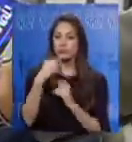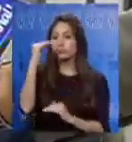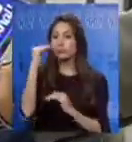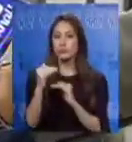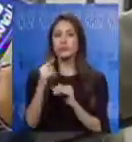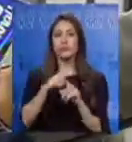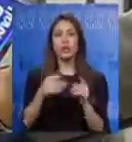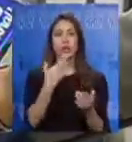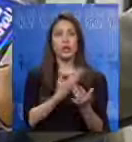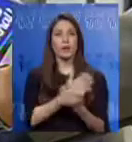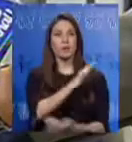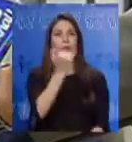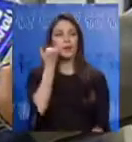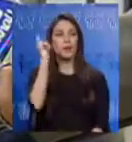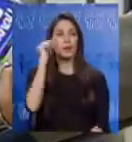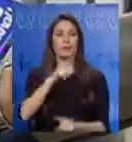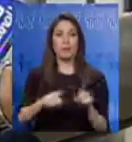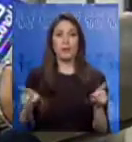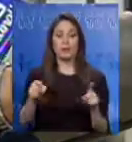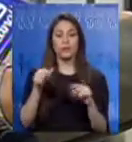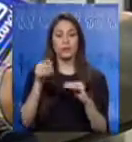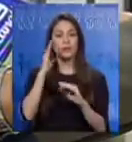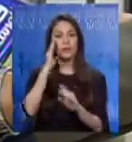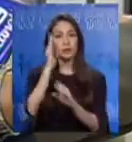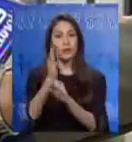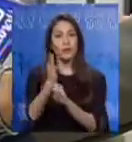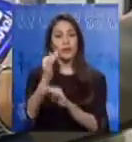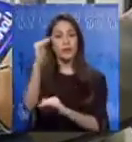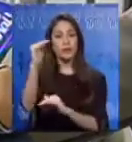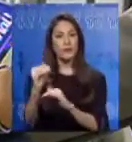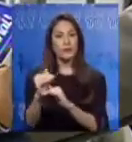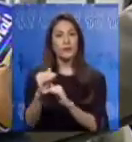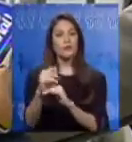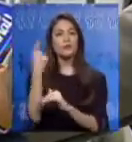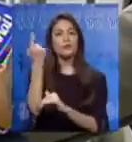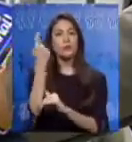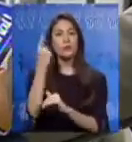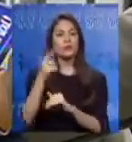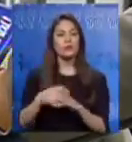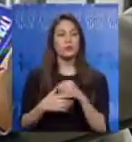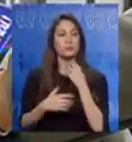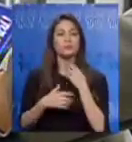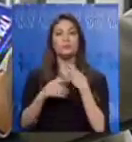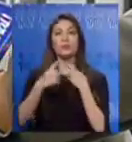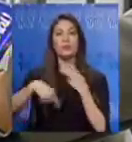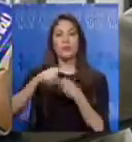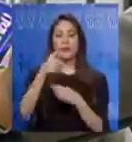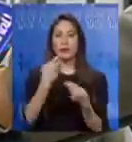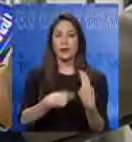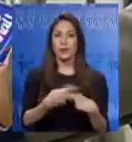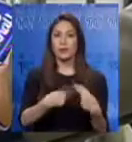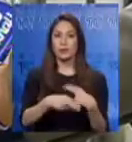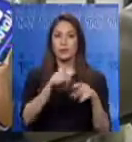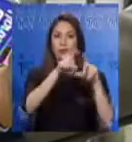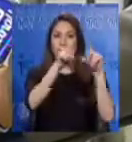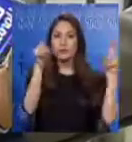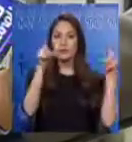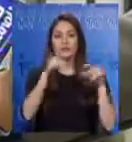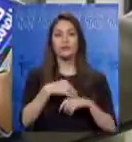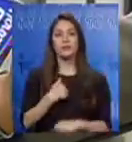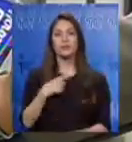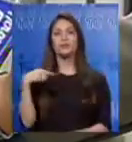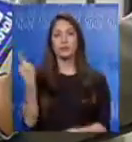muchas gracias por la idea. Pero si es que está dirigido a rebajar únicamente a los emprendimientos, a las empresas,